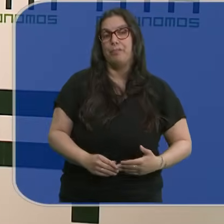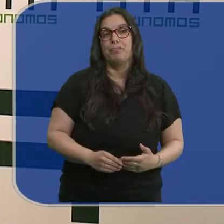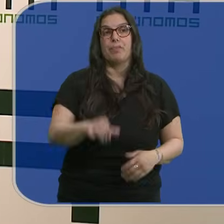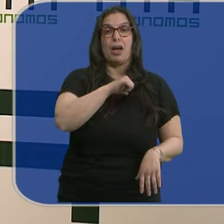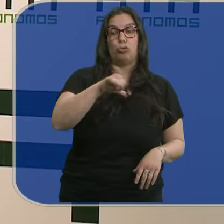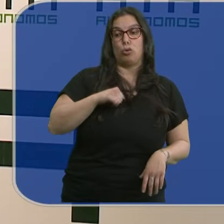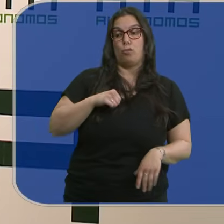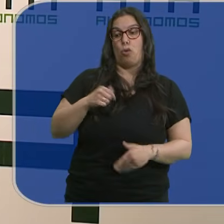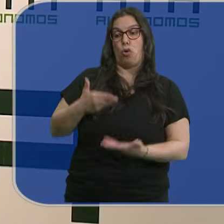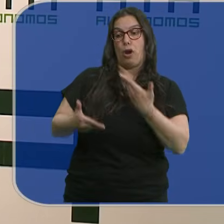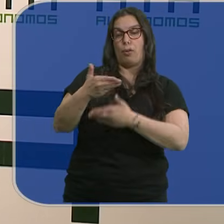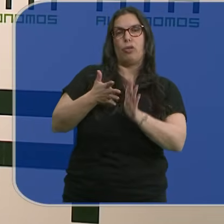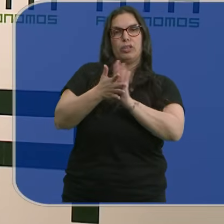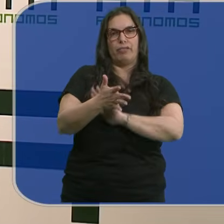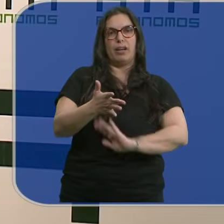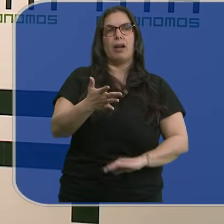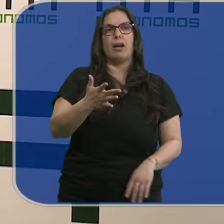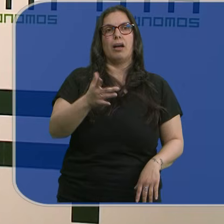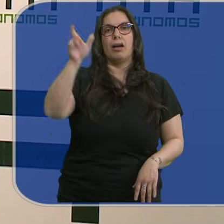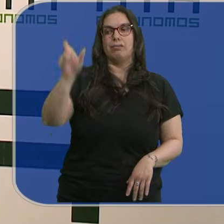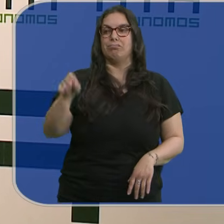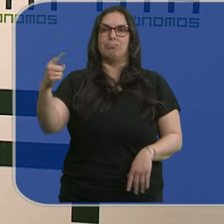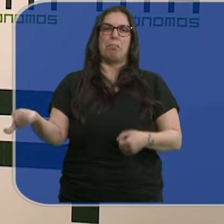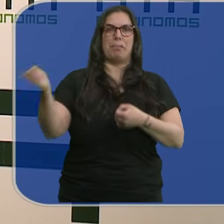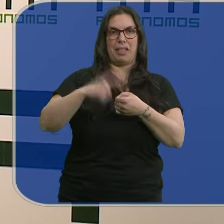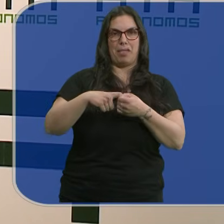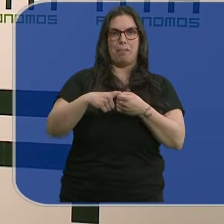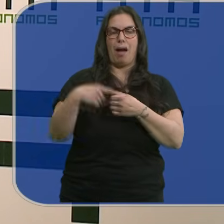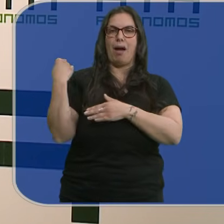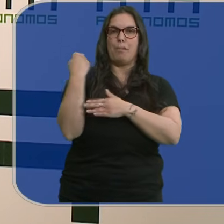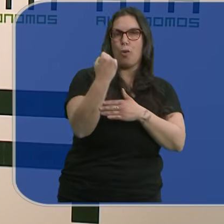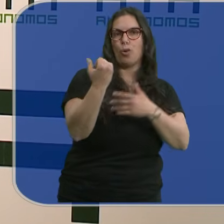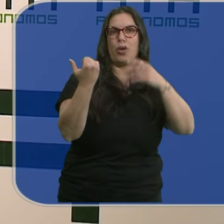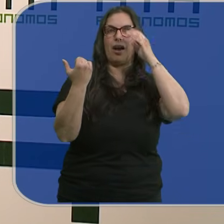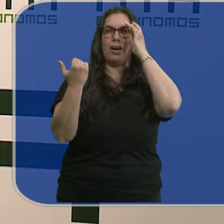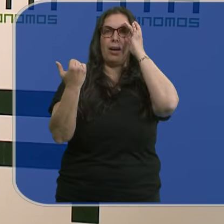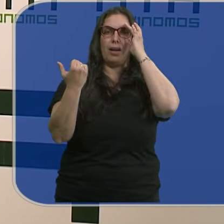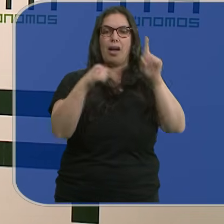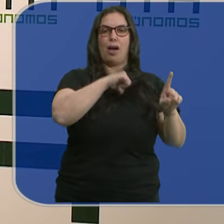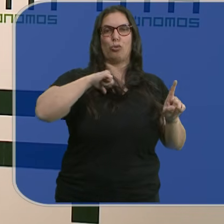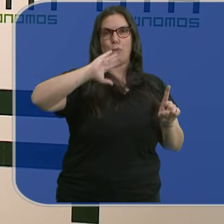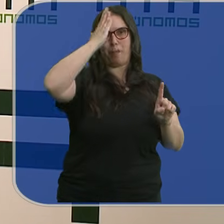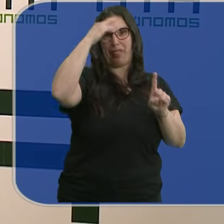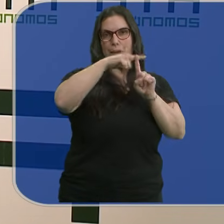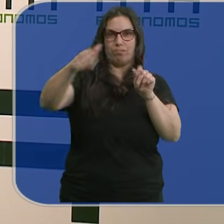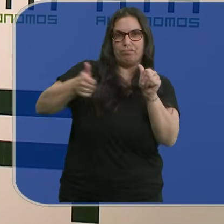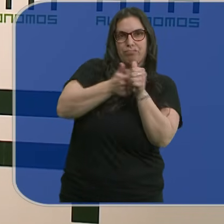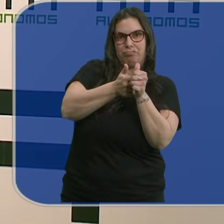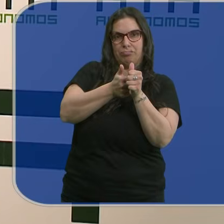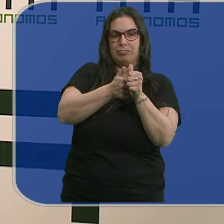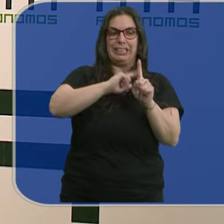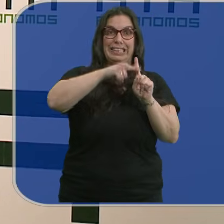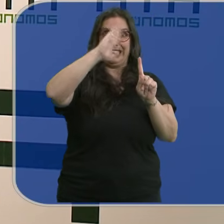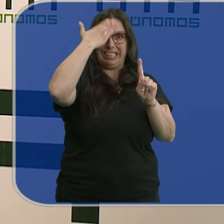autónomo colaborador es un autónomo que participa, que apoya, digamos, al autónomo principal, que es el que realmente